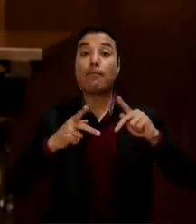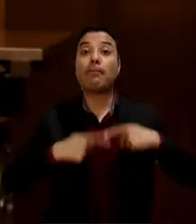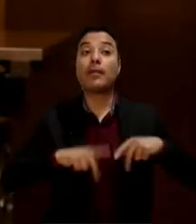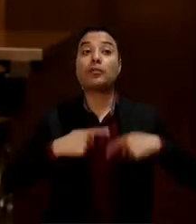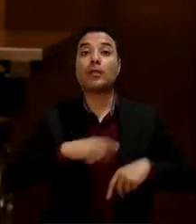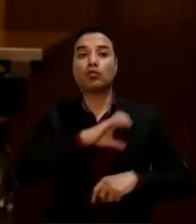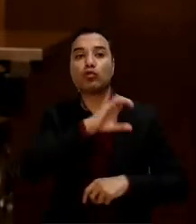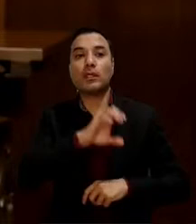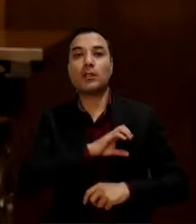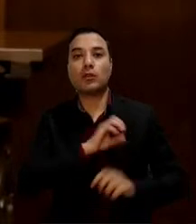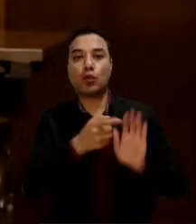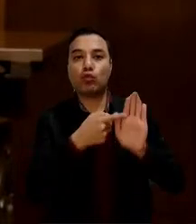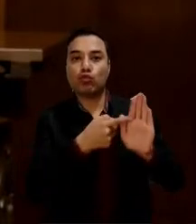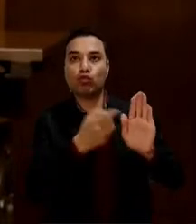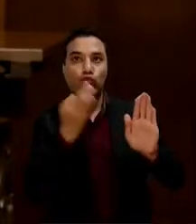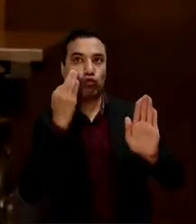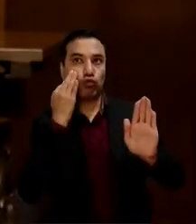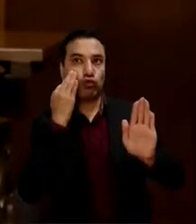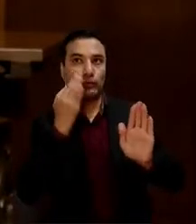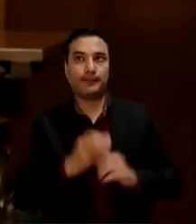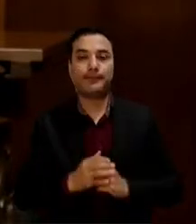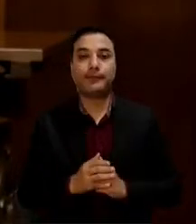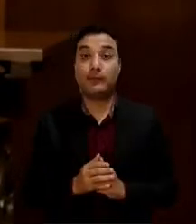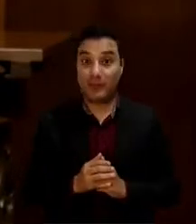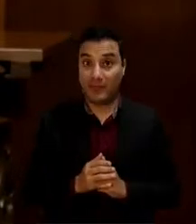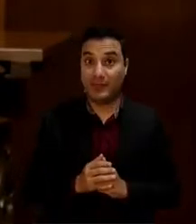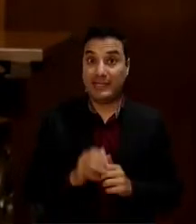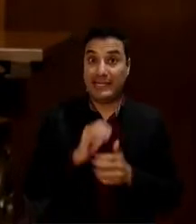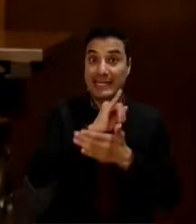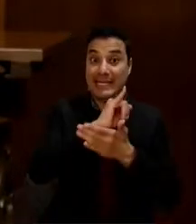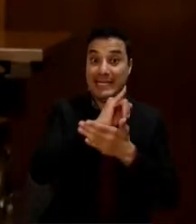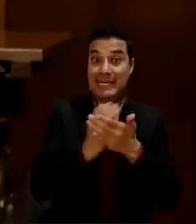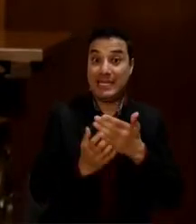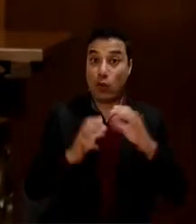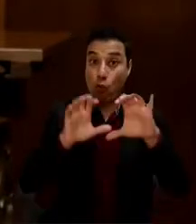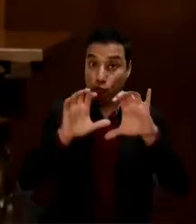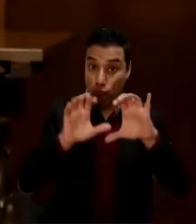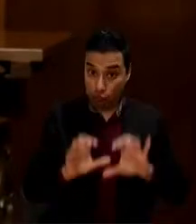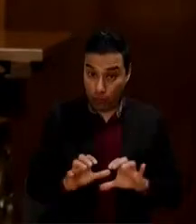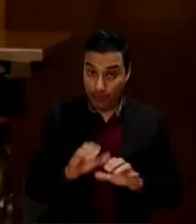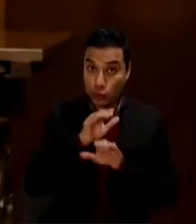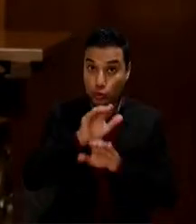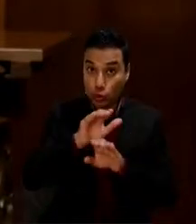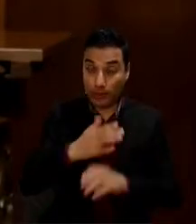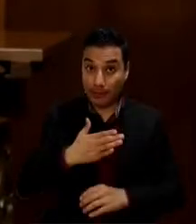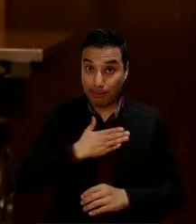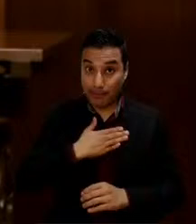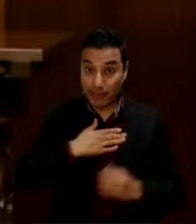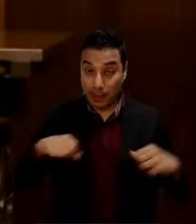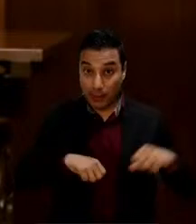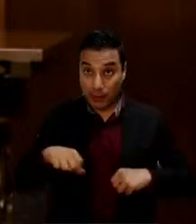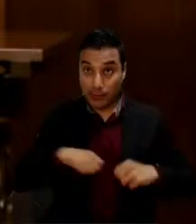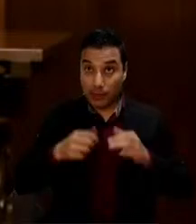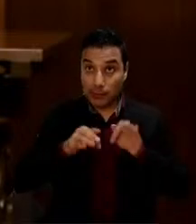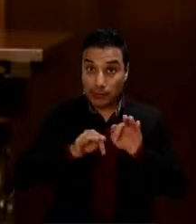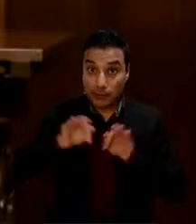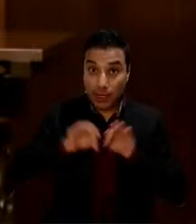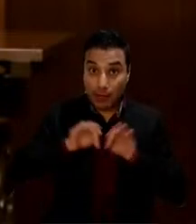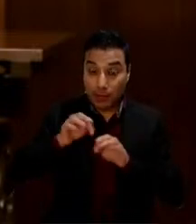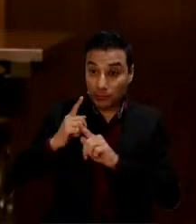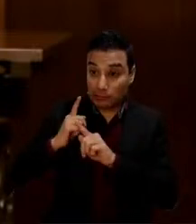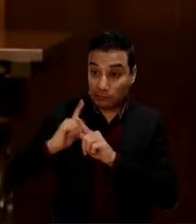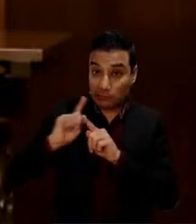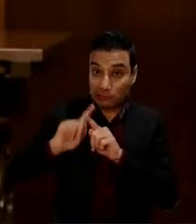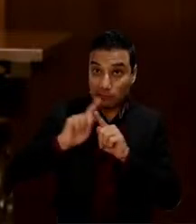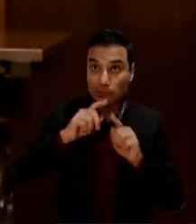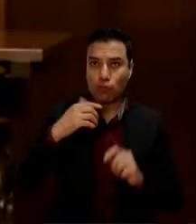lugar a dudas, el informe a la población acerca de nuestras actividades laborales y funciones